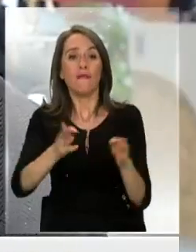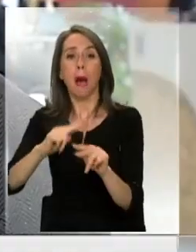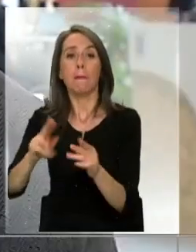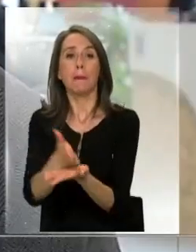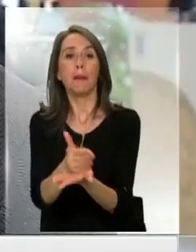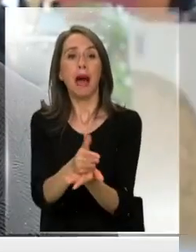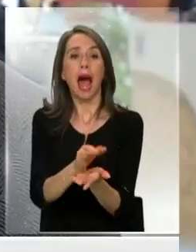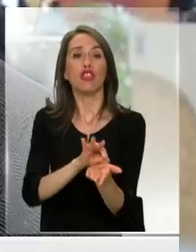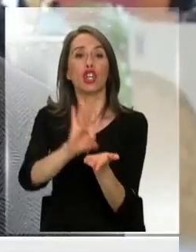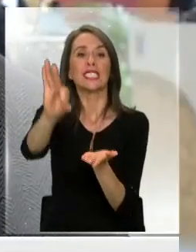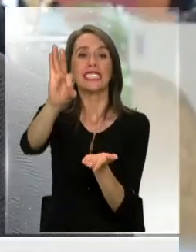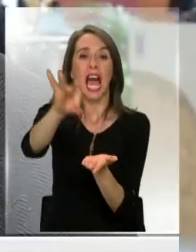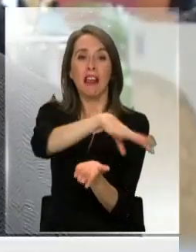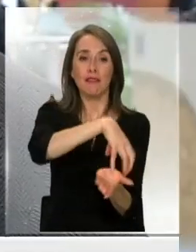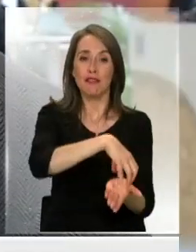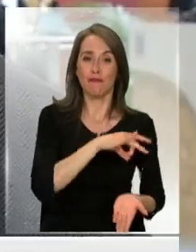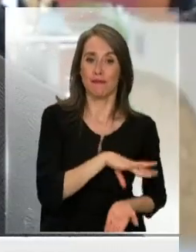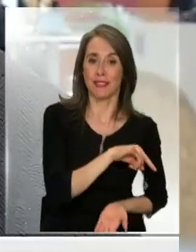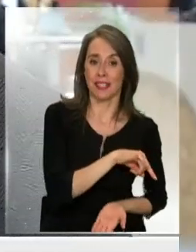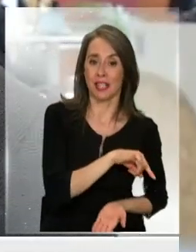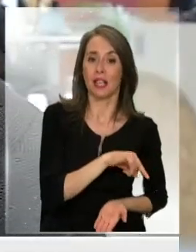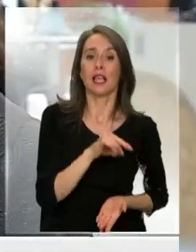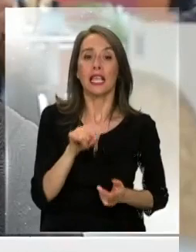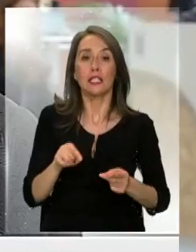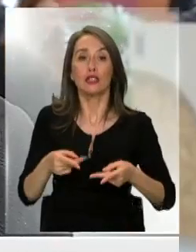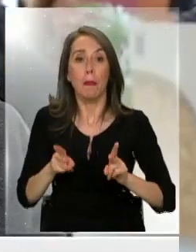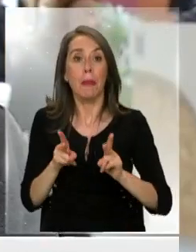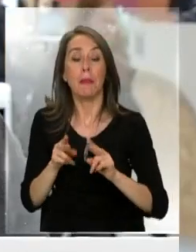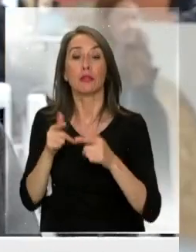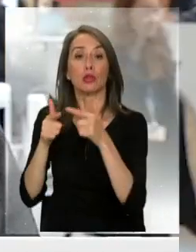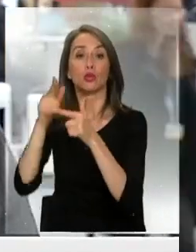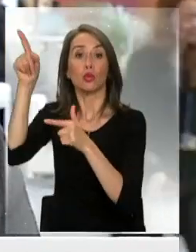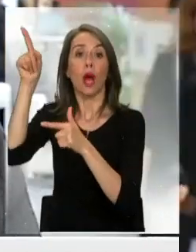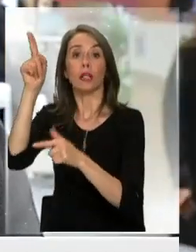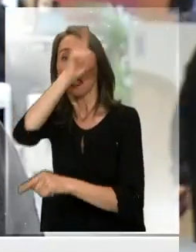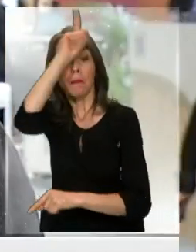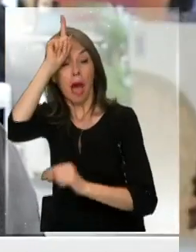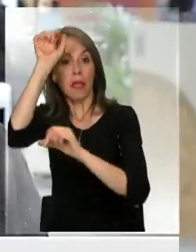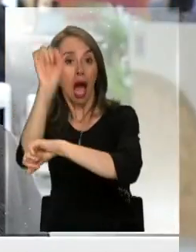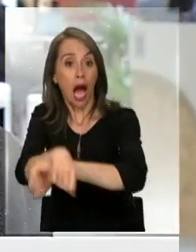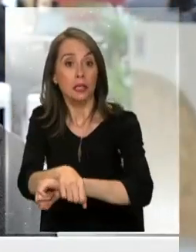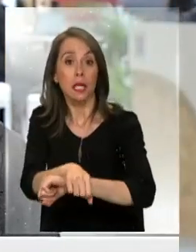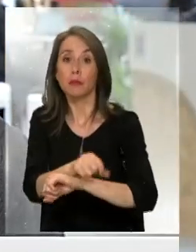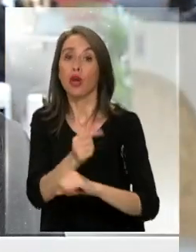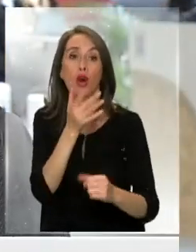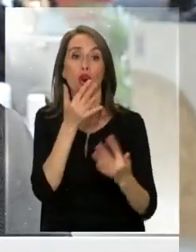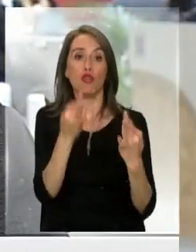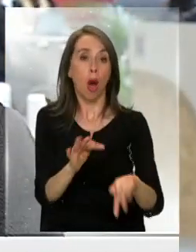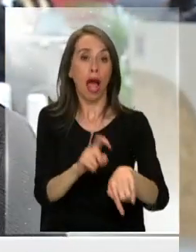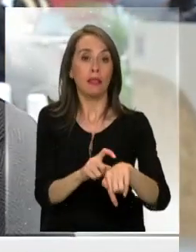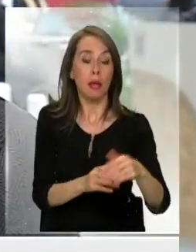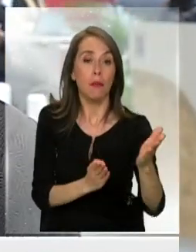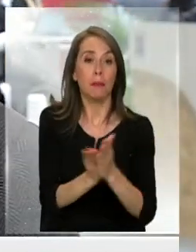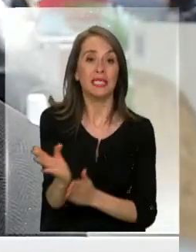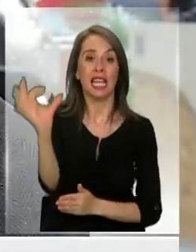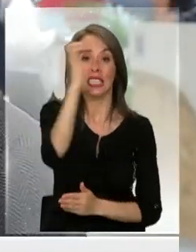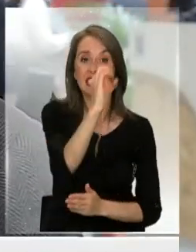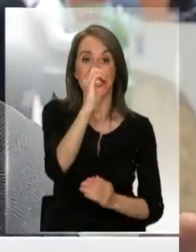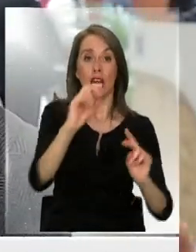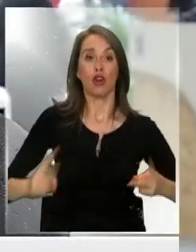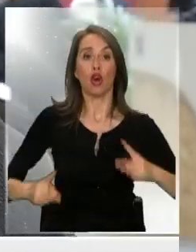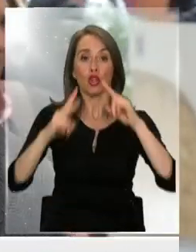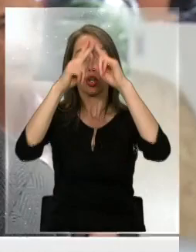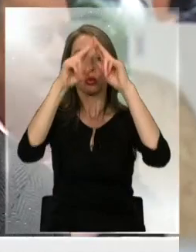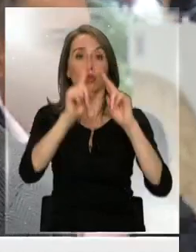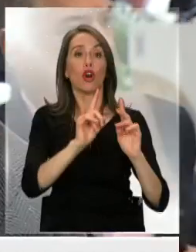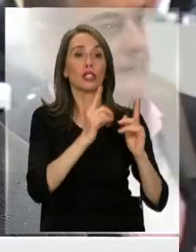eso al final fue lo que permitió llegar a tiempo, no había ninguna forma de partir de cero, de partir rediseñando todo, sino que tuvimos